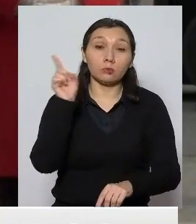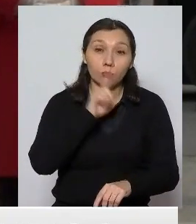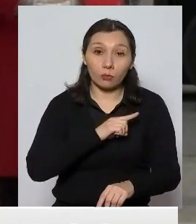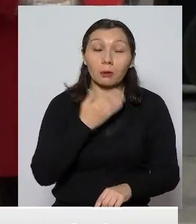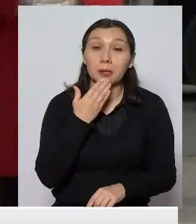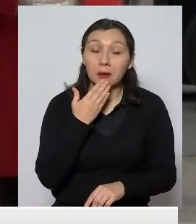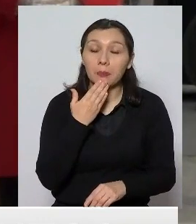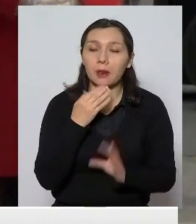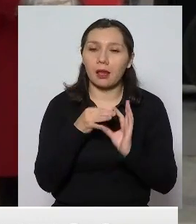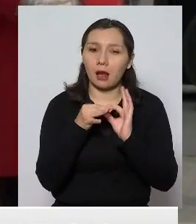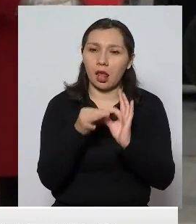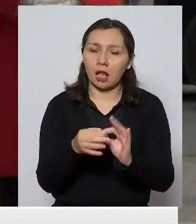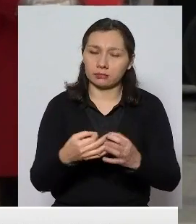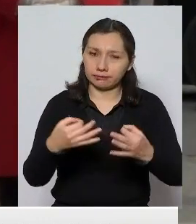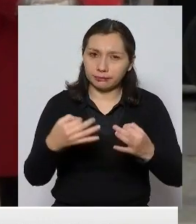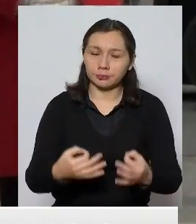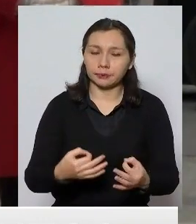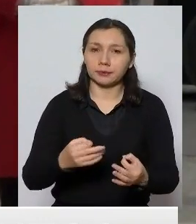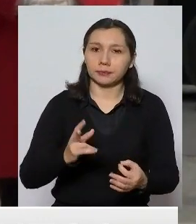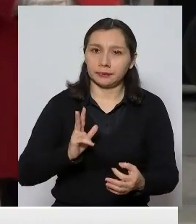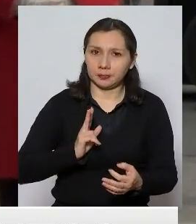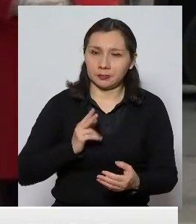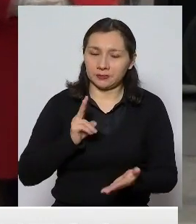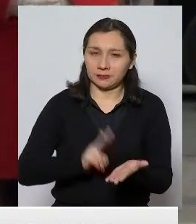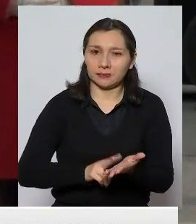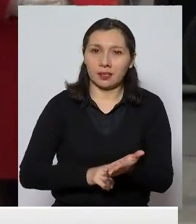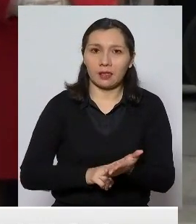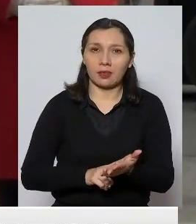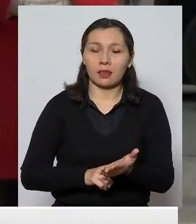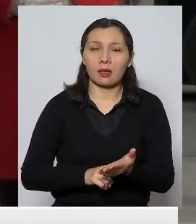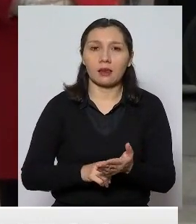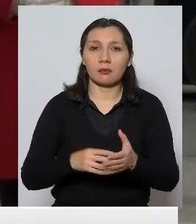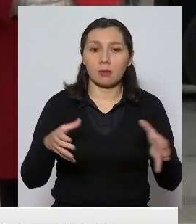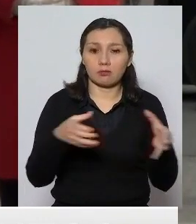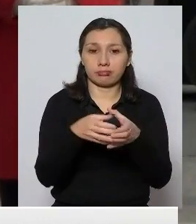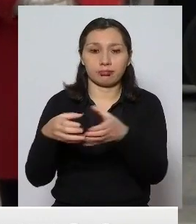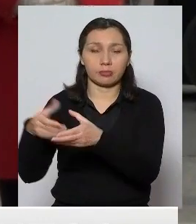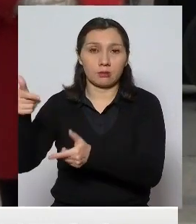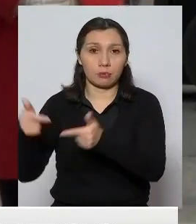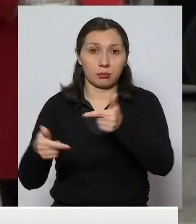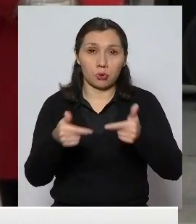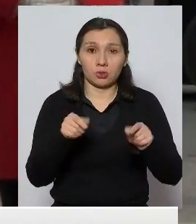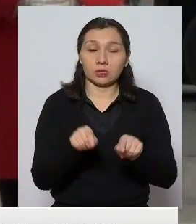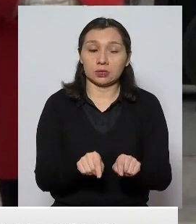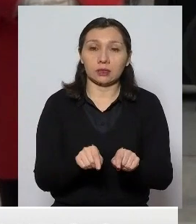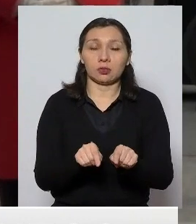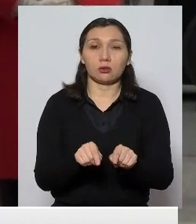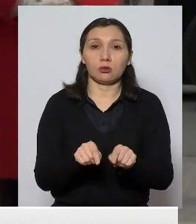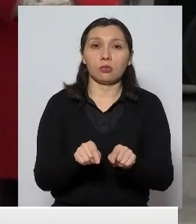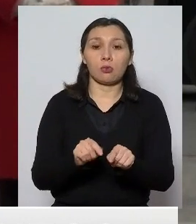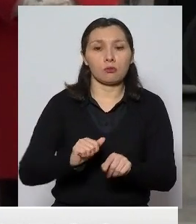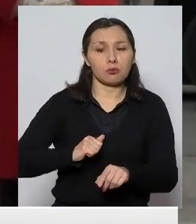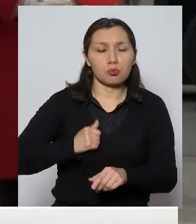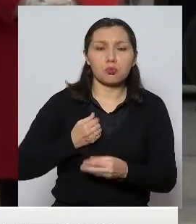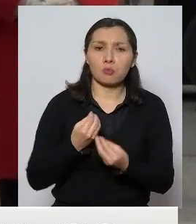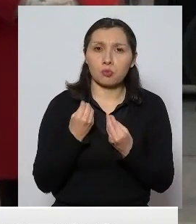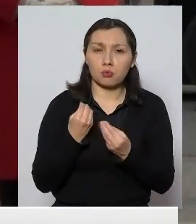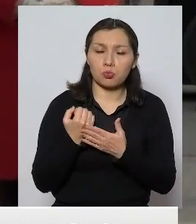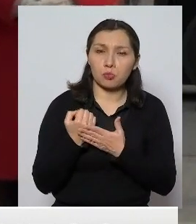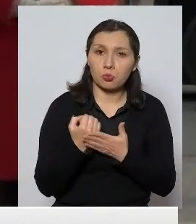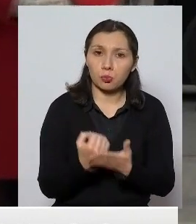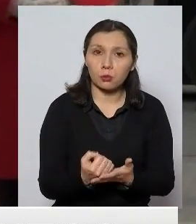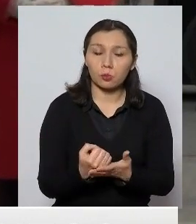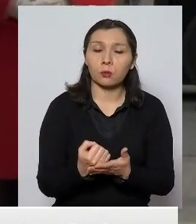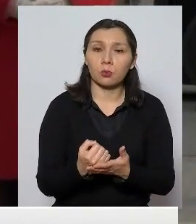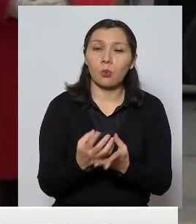quiero agradecer muy sinceramente a los partidos políticos que con generosidad